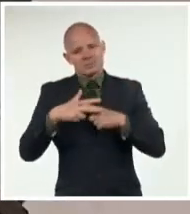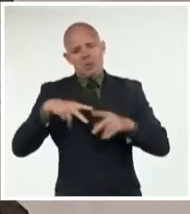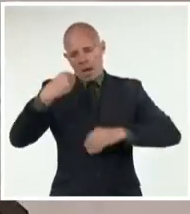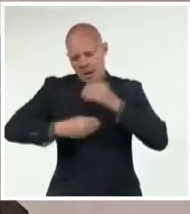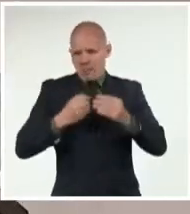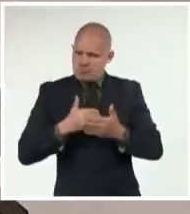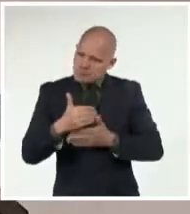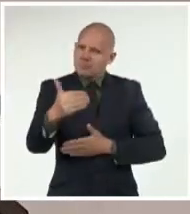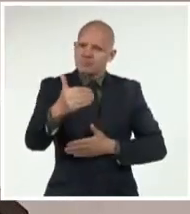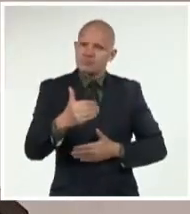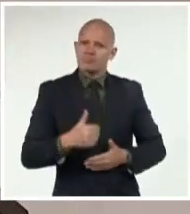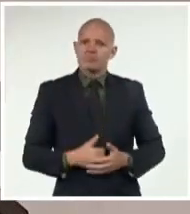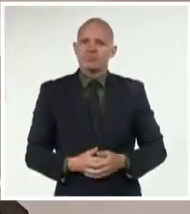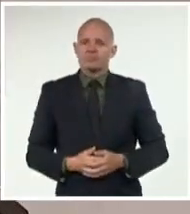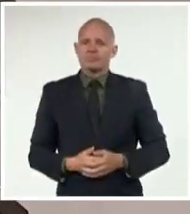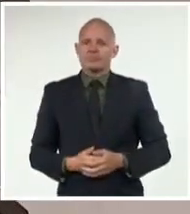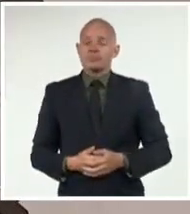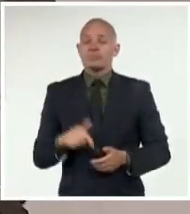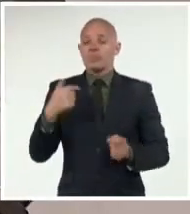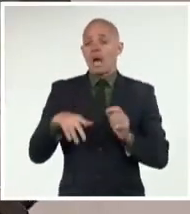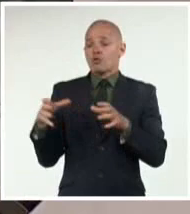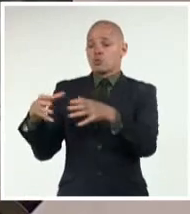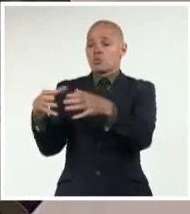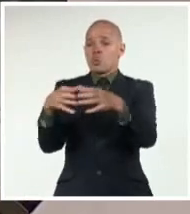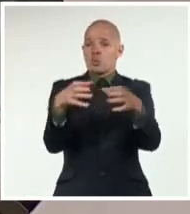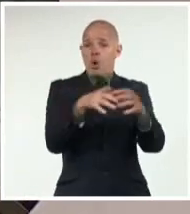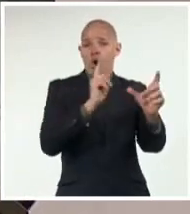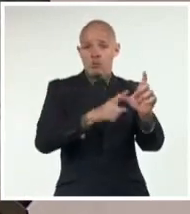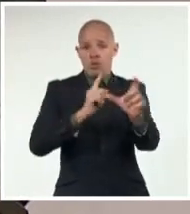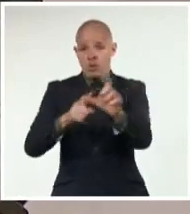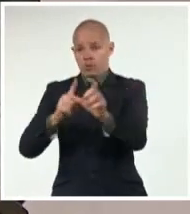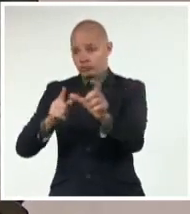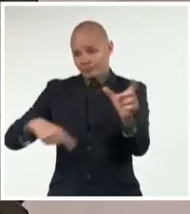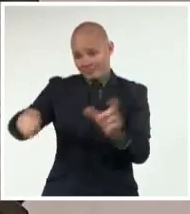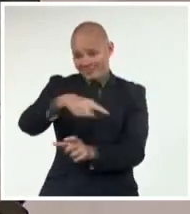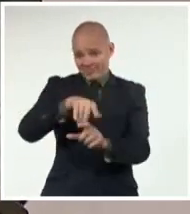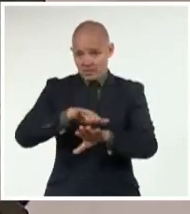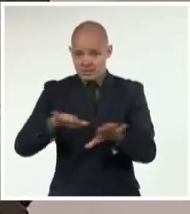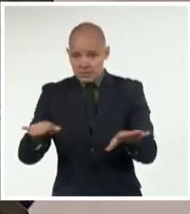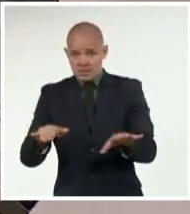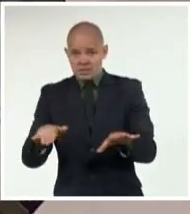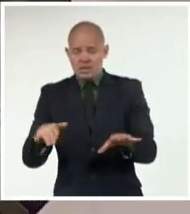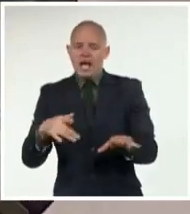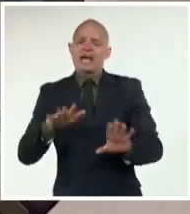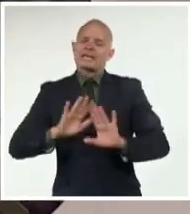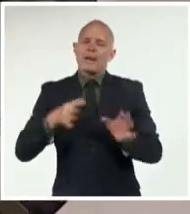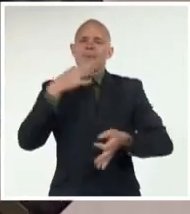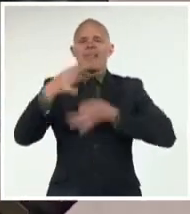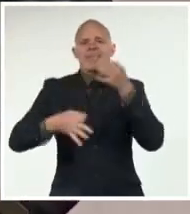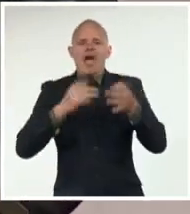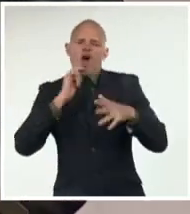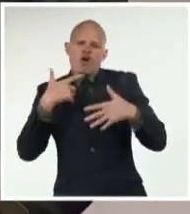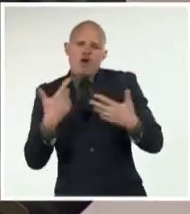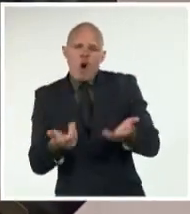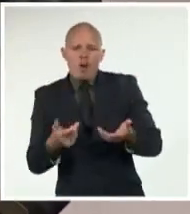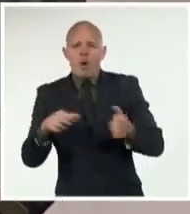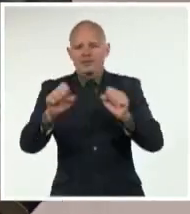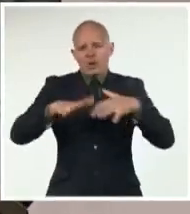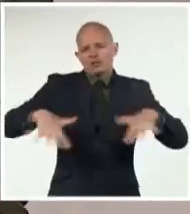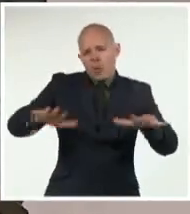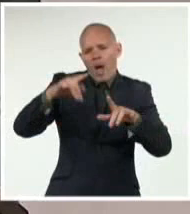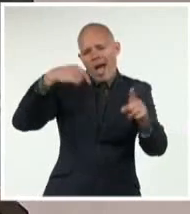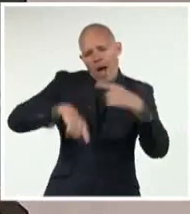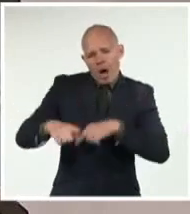transformador. Los partidos comunistas y obreros hemos caracterizado la realidad que debemos y queremos